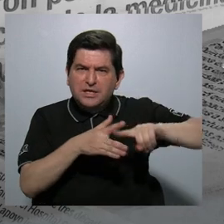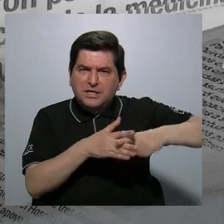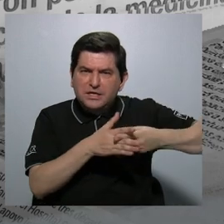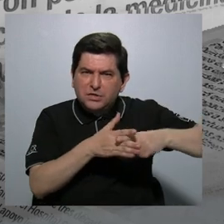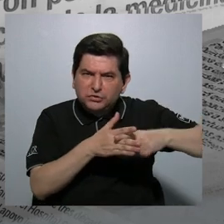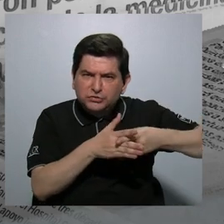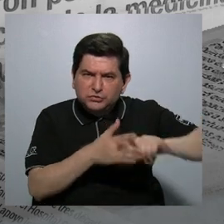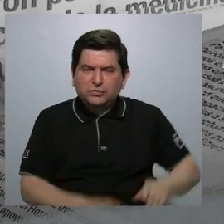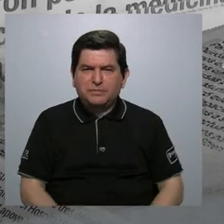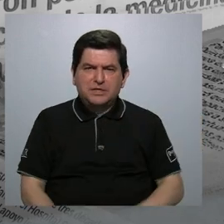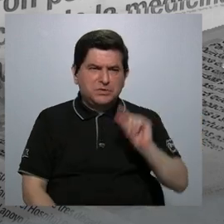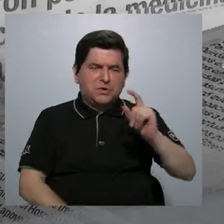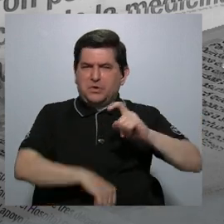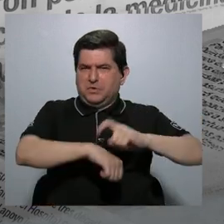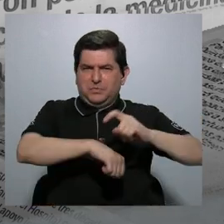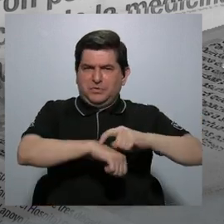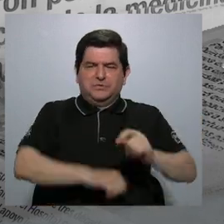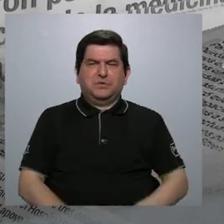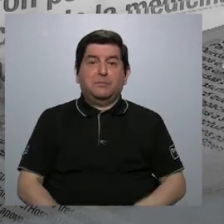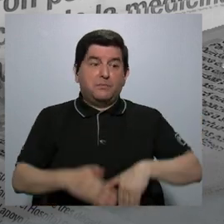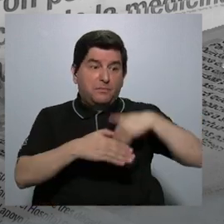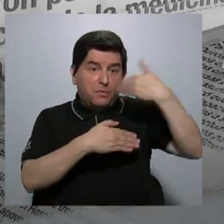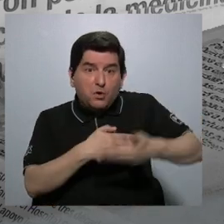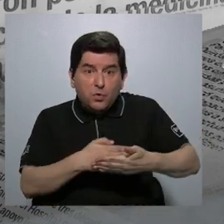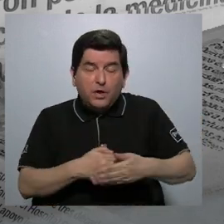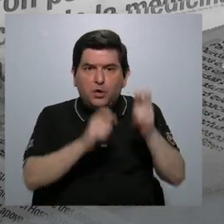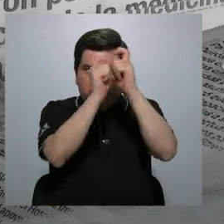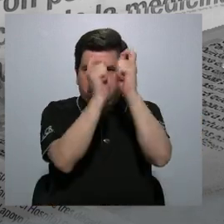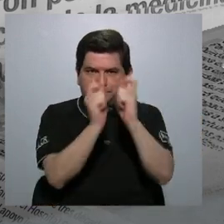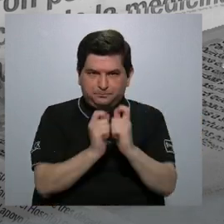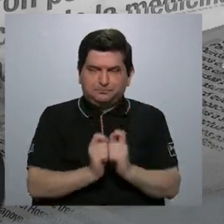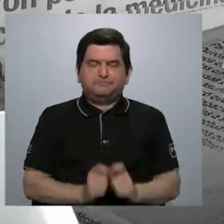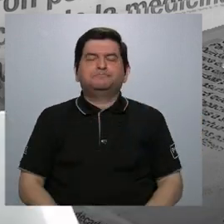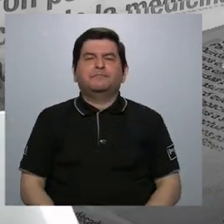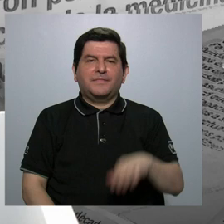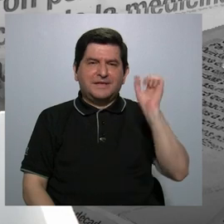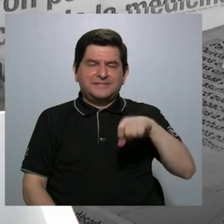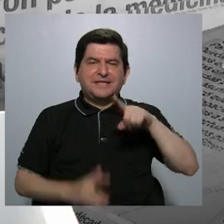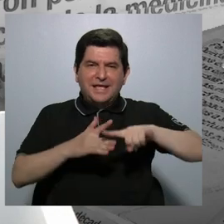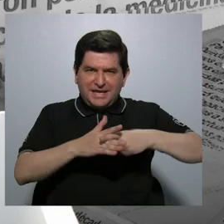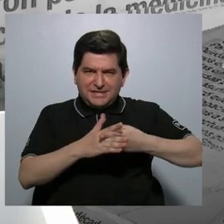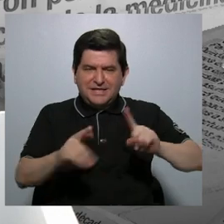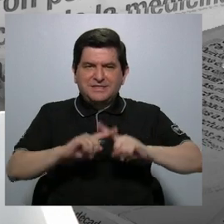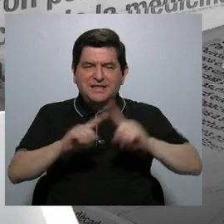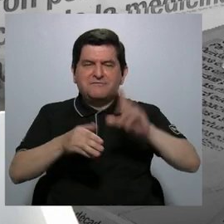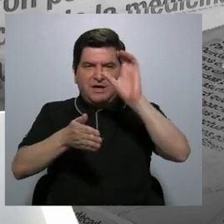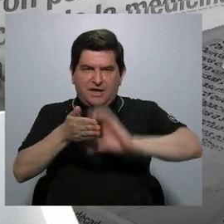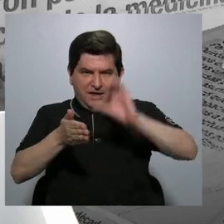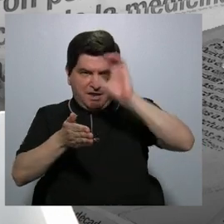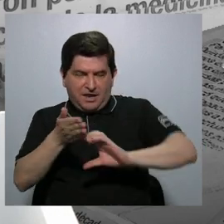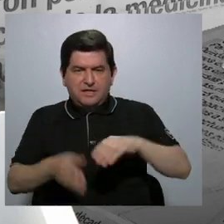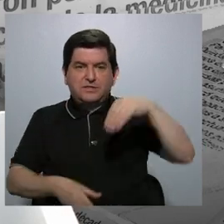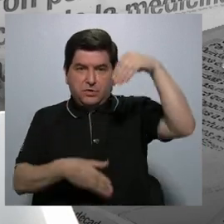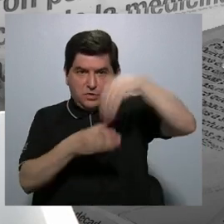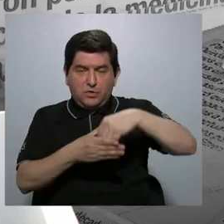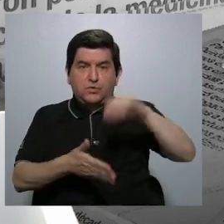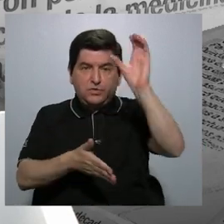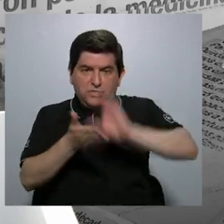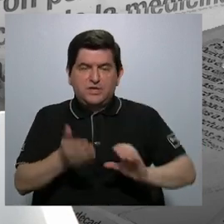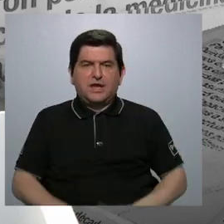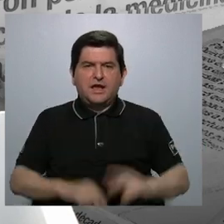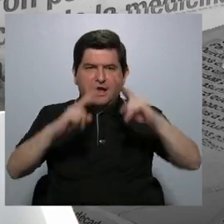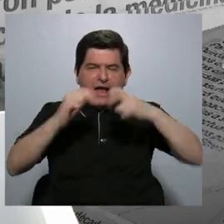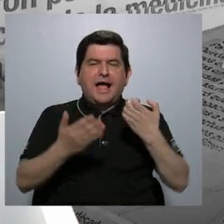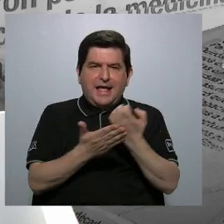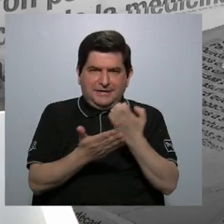instrumento brevemente para luego entrar con los detalles. Claro, este instrumento tiene varios capítulos, incluye un capítulo de